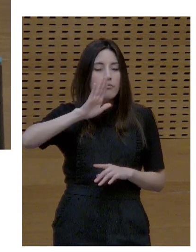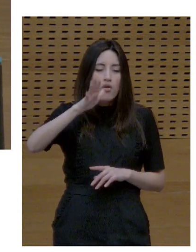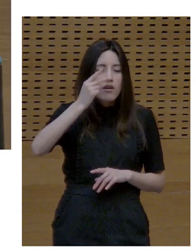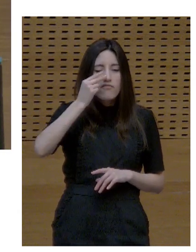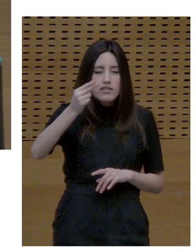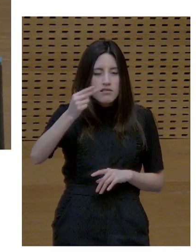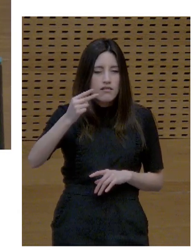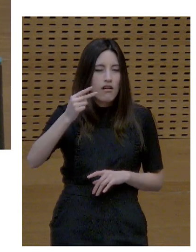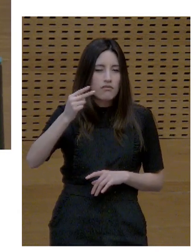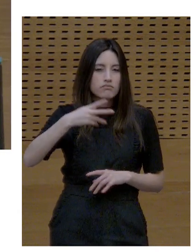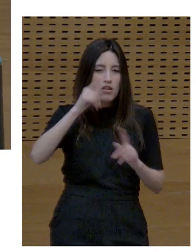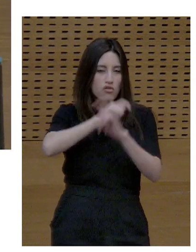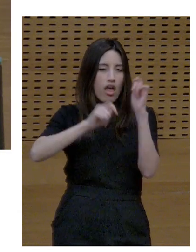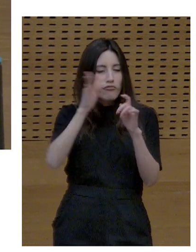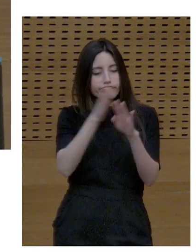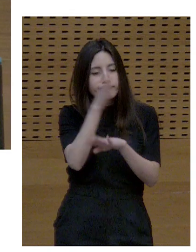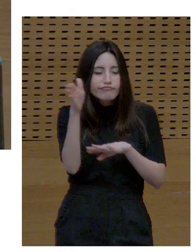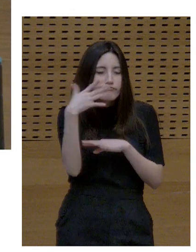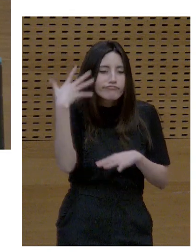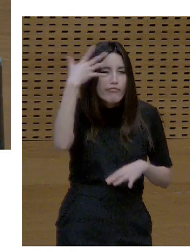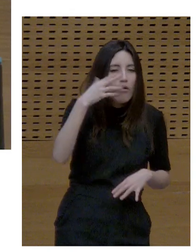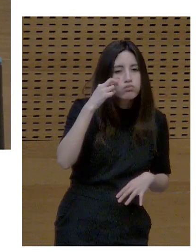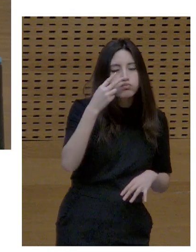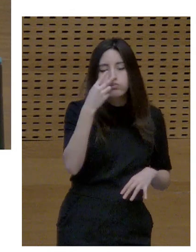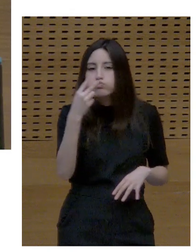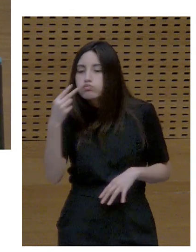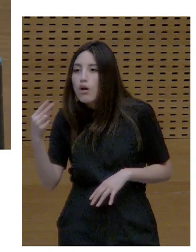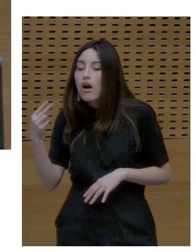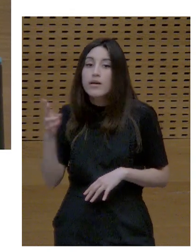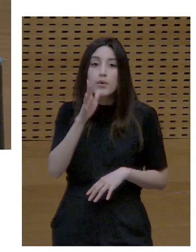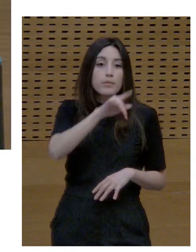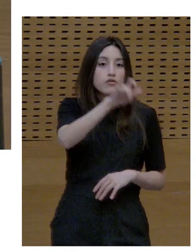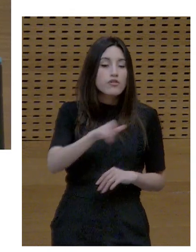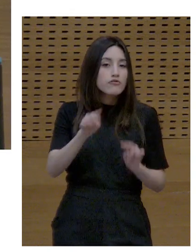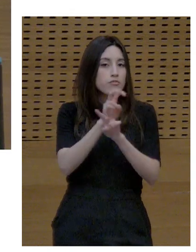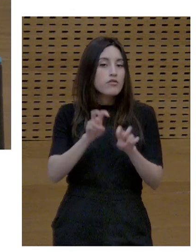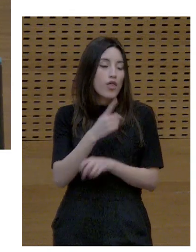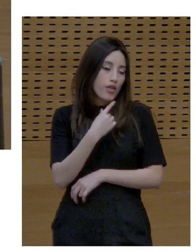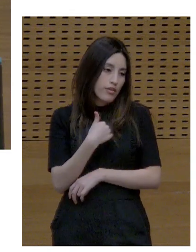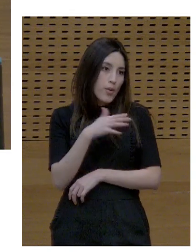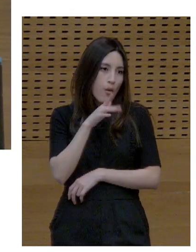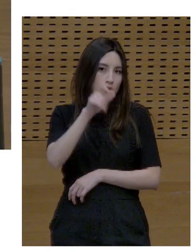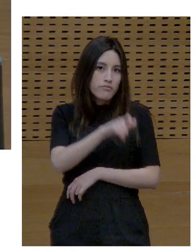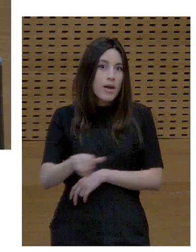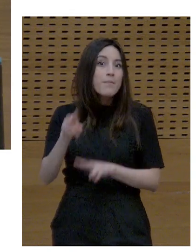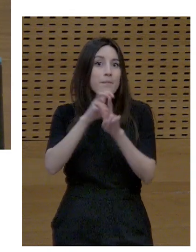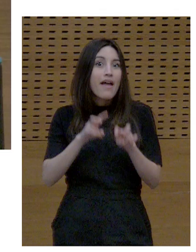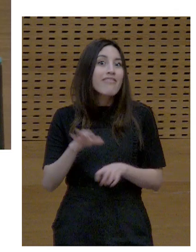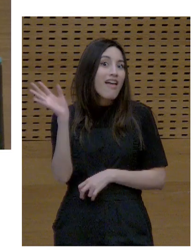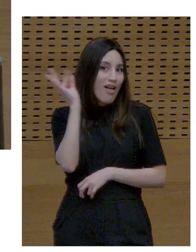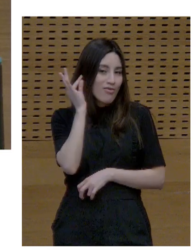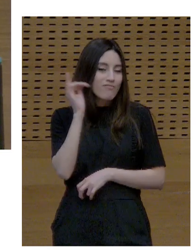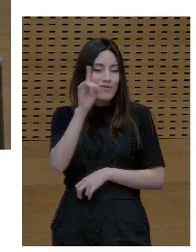nos encantó también, y realmente es lo que nos decían las investigadoras, sobre todo, porque había más investigadoras que investigadores,